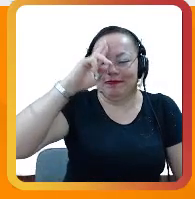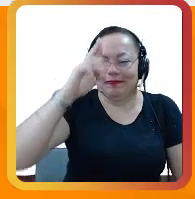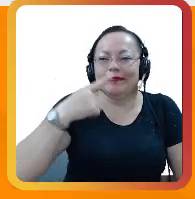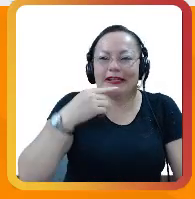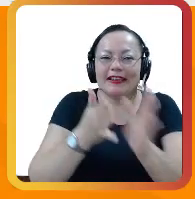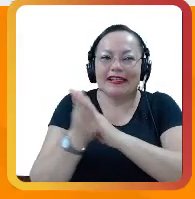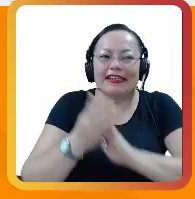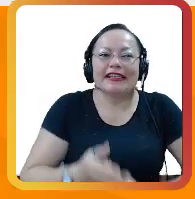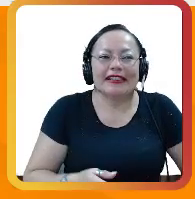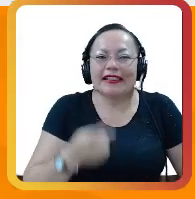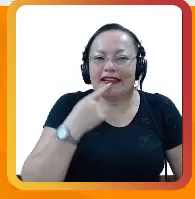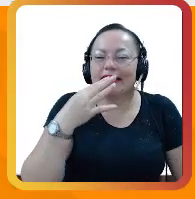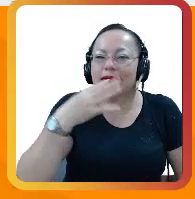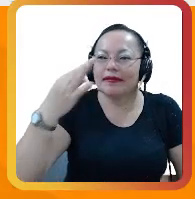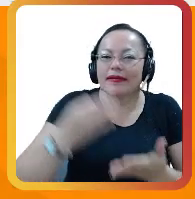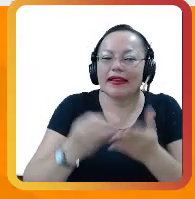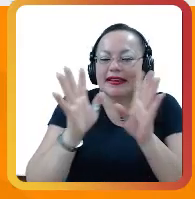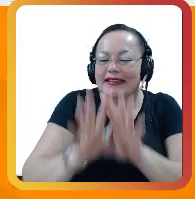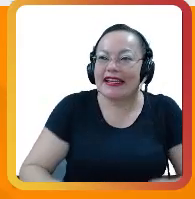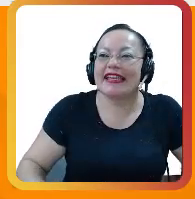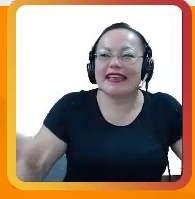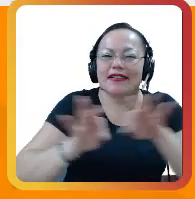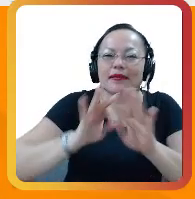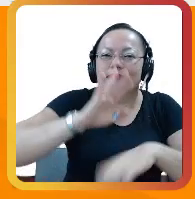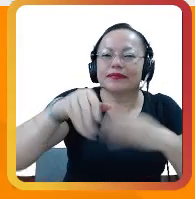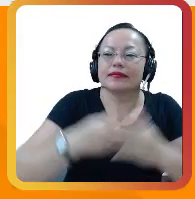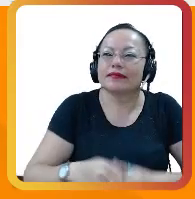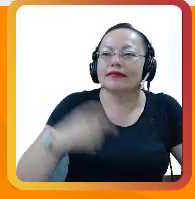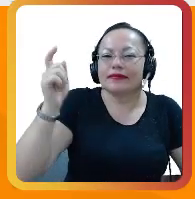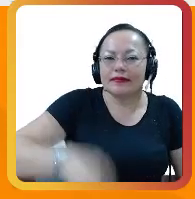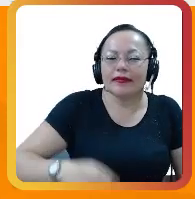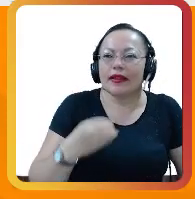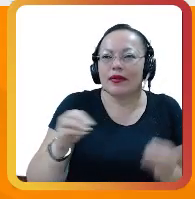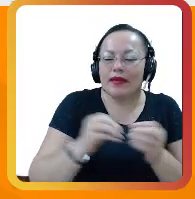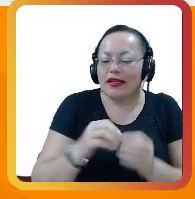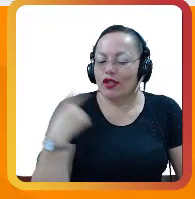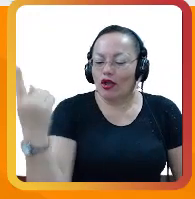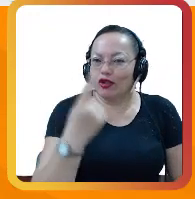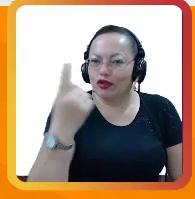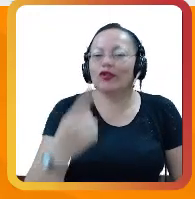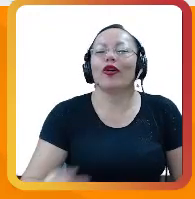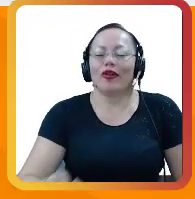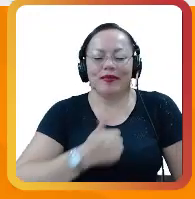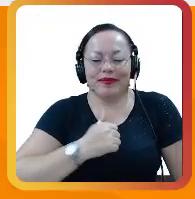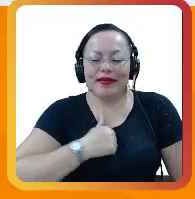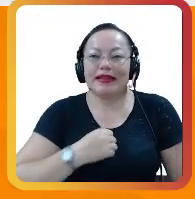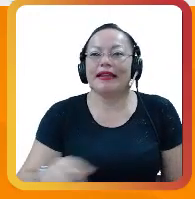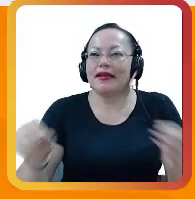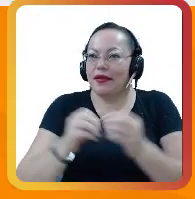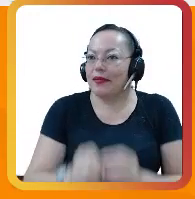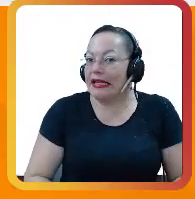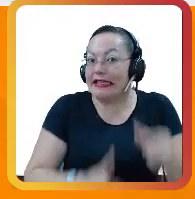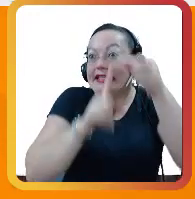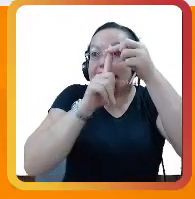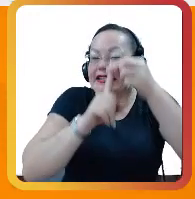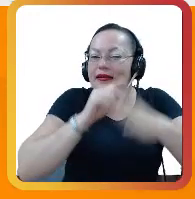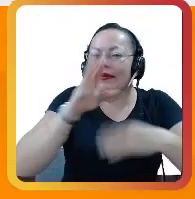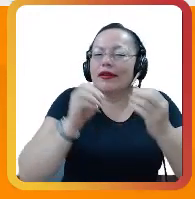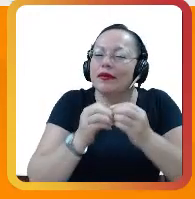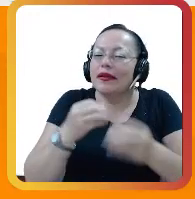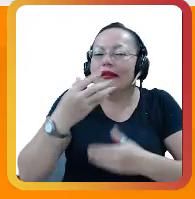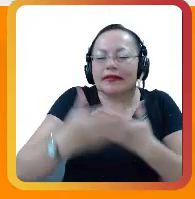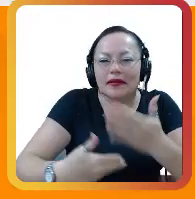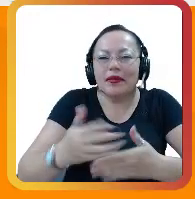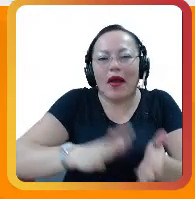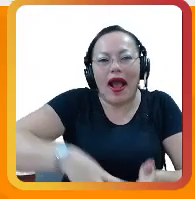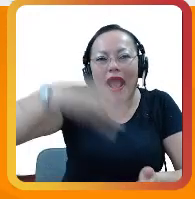Exactamente, creo que eso es muy importante, porque pues debemos ser únicos, debemos ser exclusivos y pues aprender